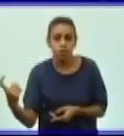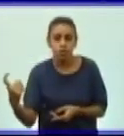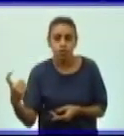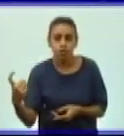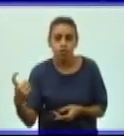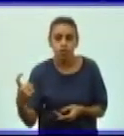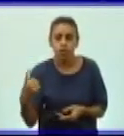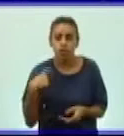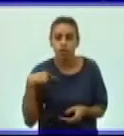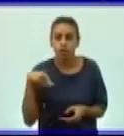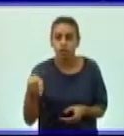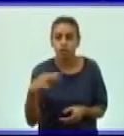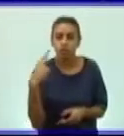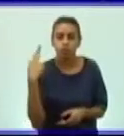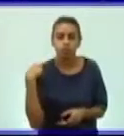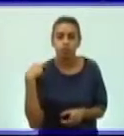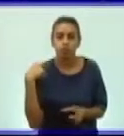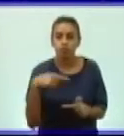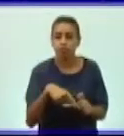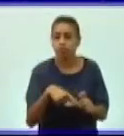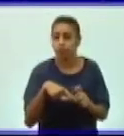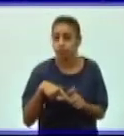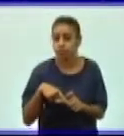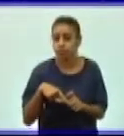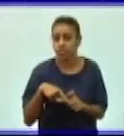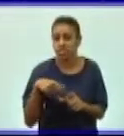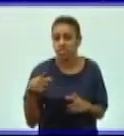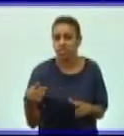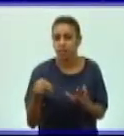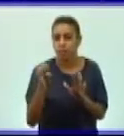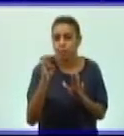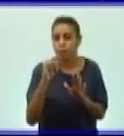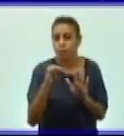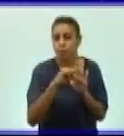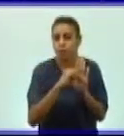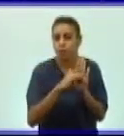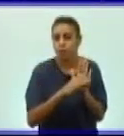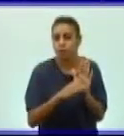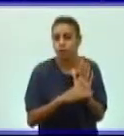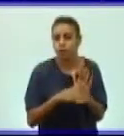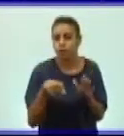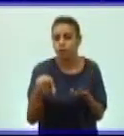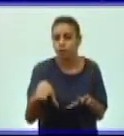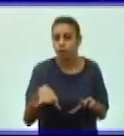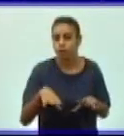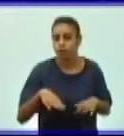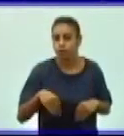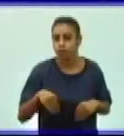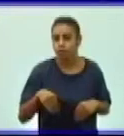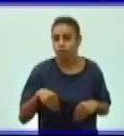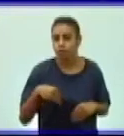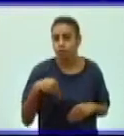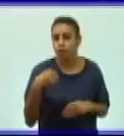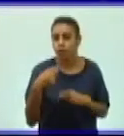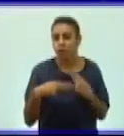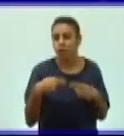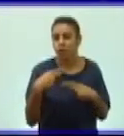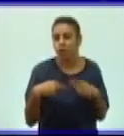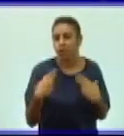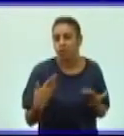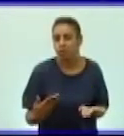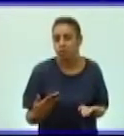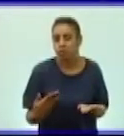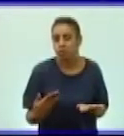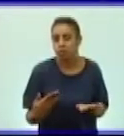de 1980. ¿Qué medidas tomarías para preservar el socialismo? Si cree que es importante, ¿qué tú harías si te